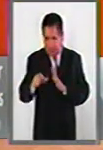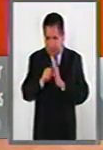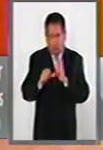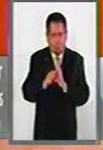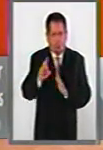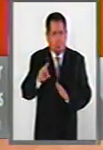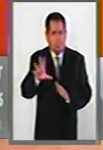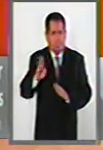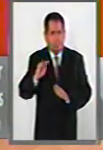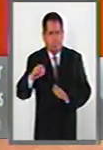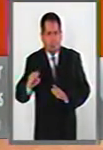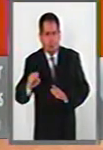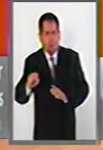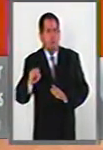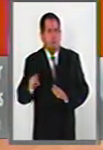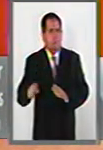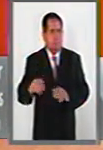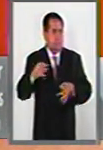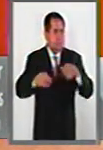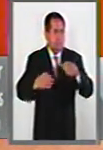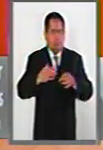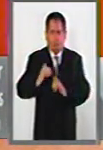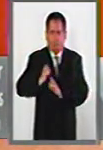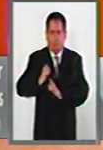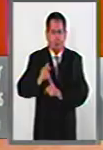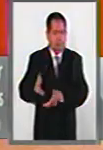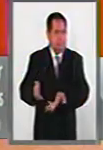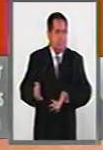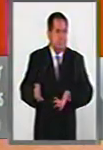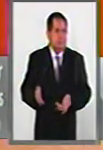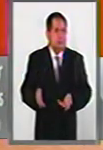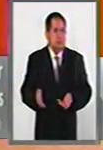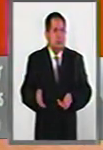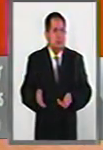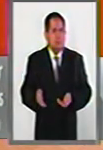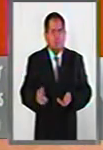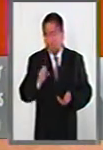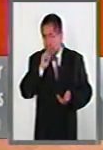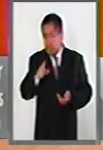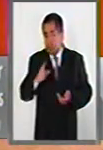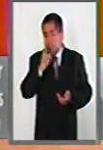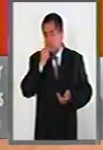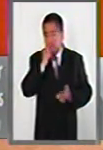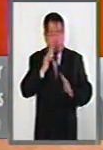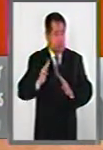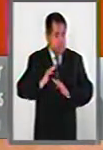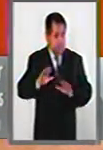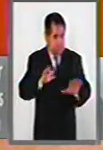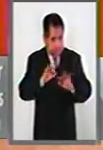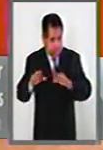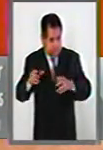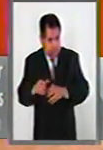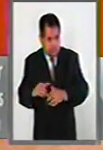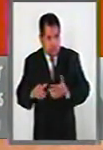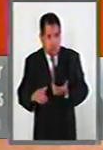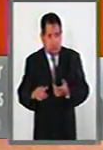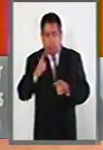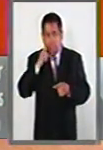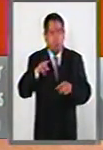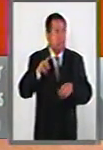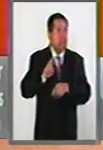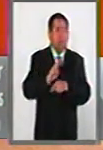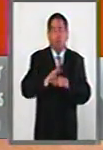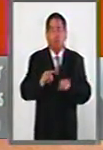35 bis del Código de Justicia Militar, a la Policía Militar, que anda ya por todo el